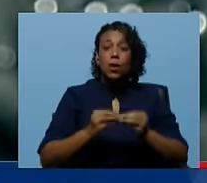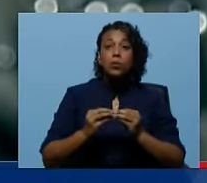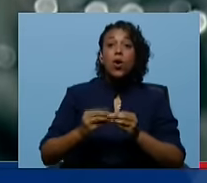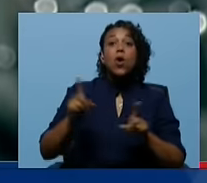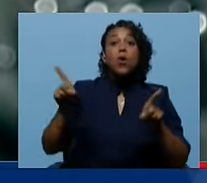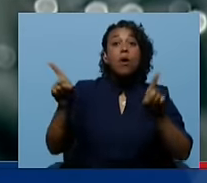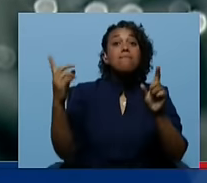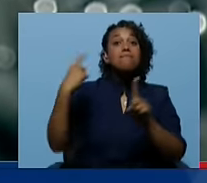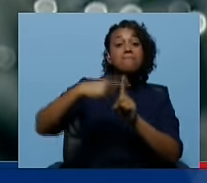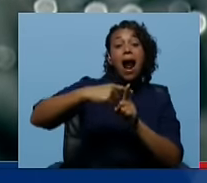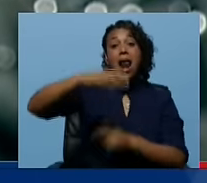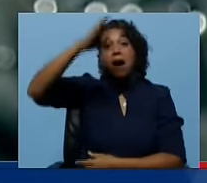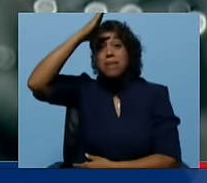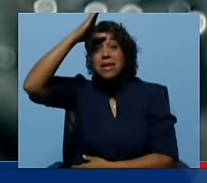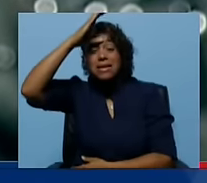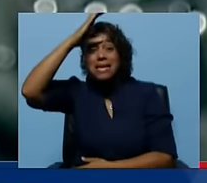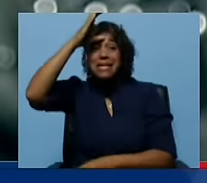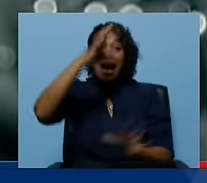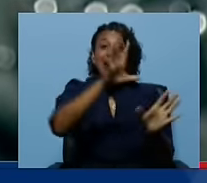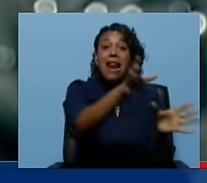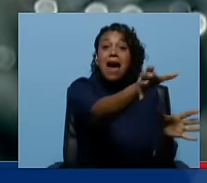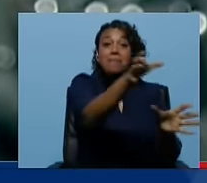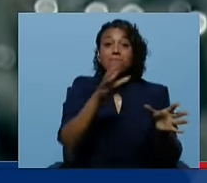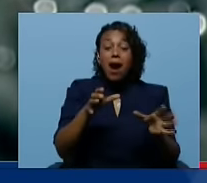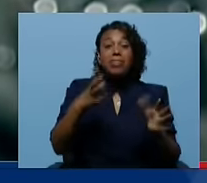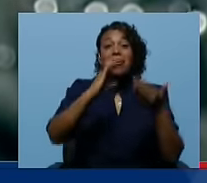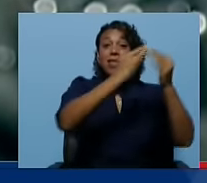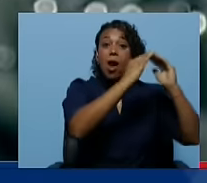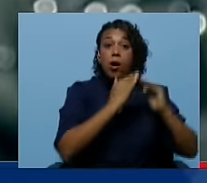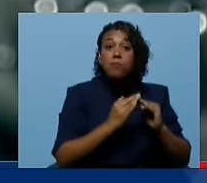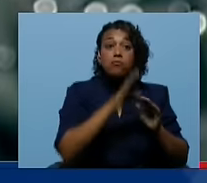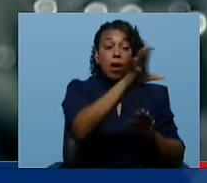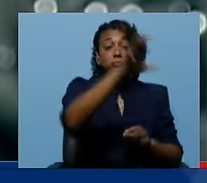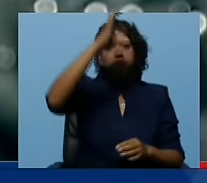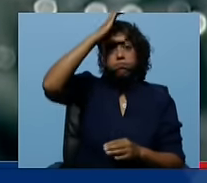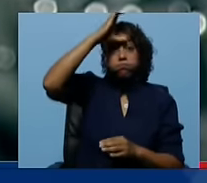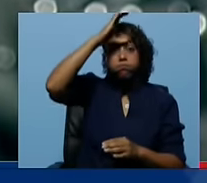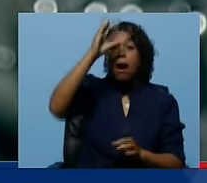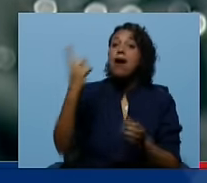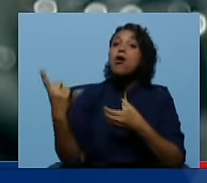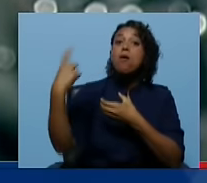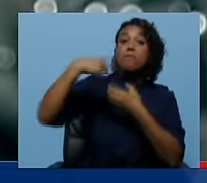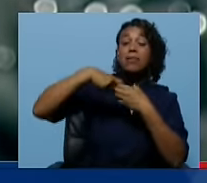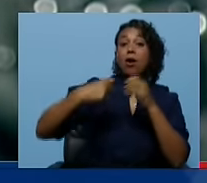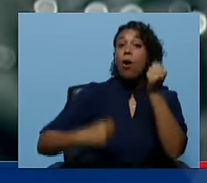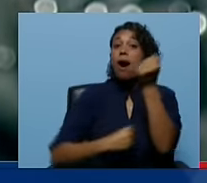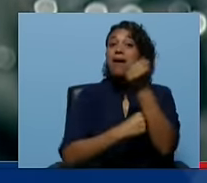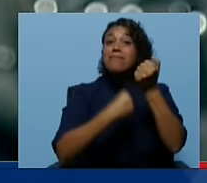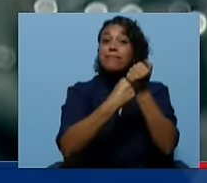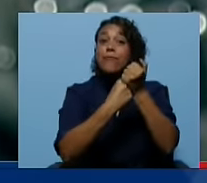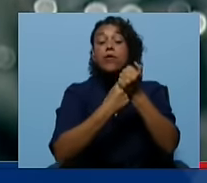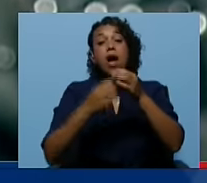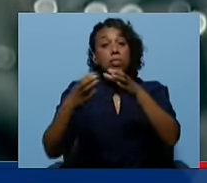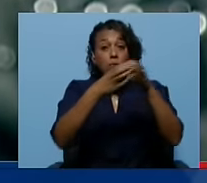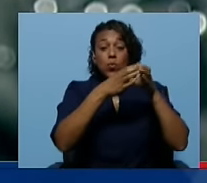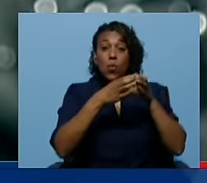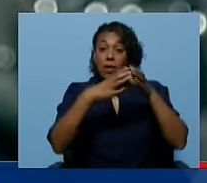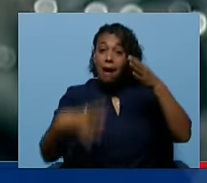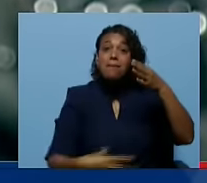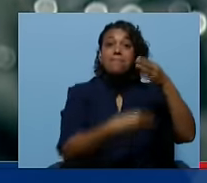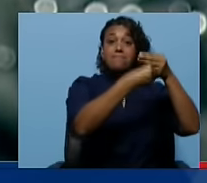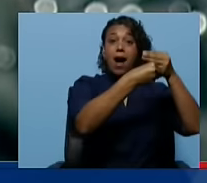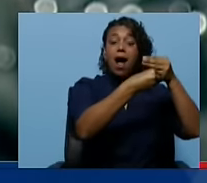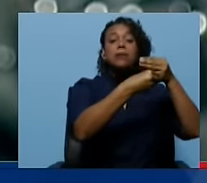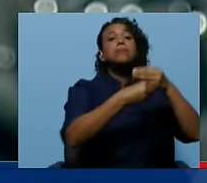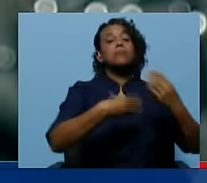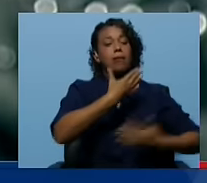que representa a nuestro pueblo. Y la principal misión de la milicia es servir de completamiento a todos los organismos de seguridad ciudadana y a la